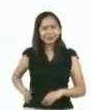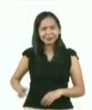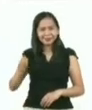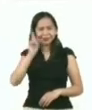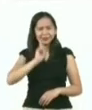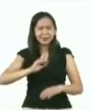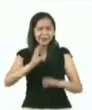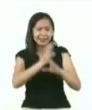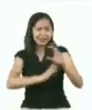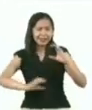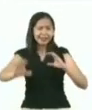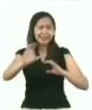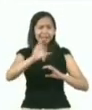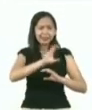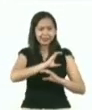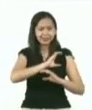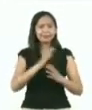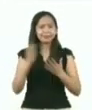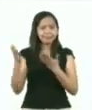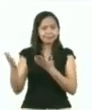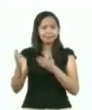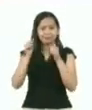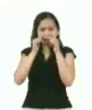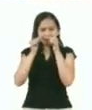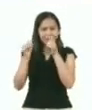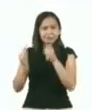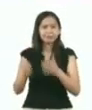México, doctora Claudia Sheinbaum Pardo.